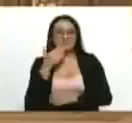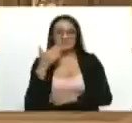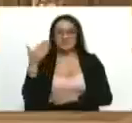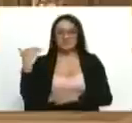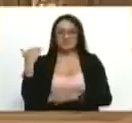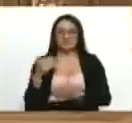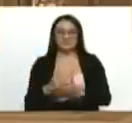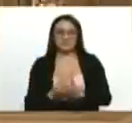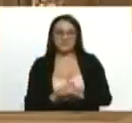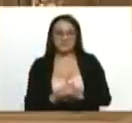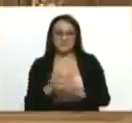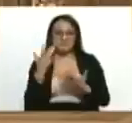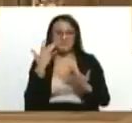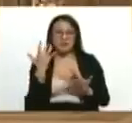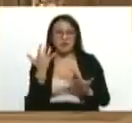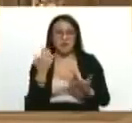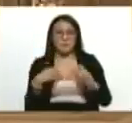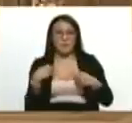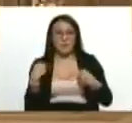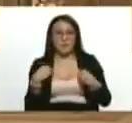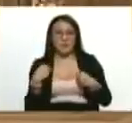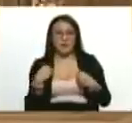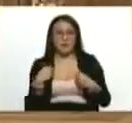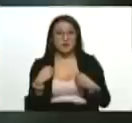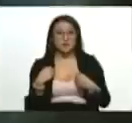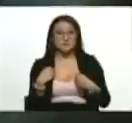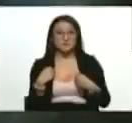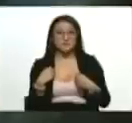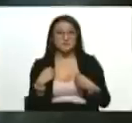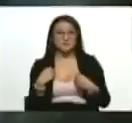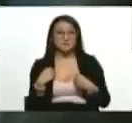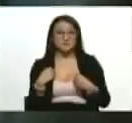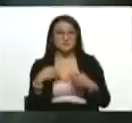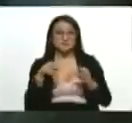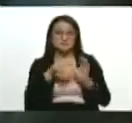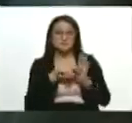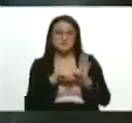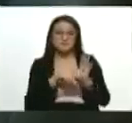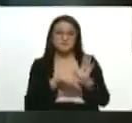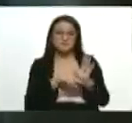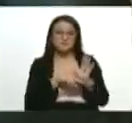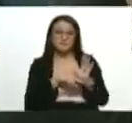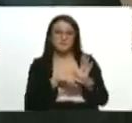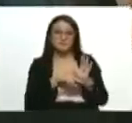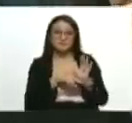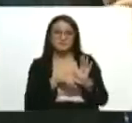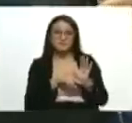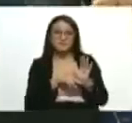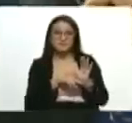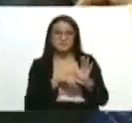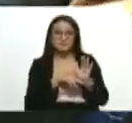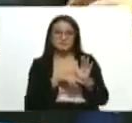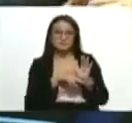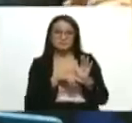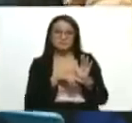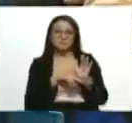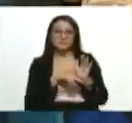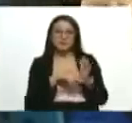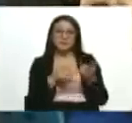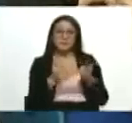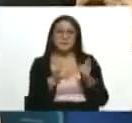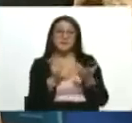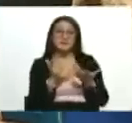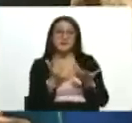recientemente, pero además preocupado por establecer un régimen estatutario que permita